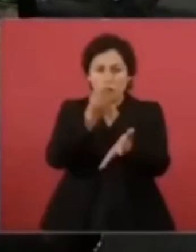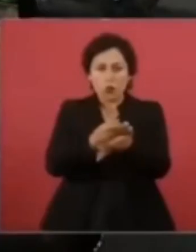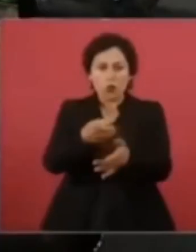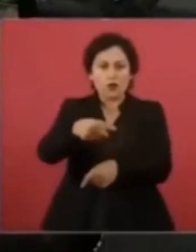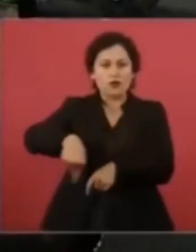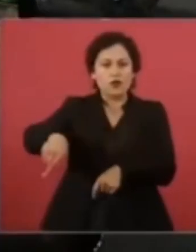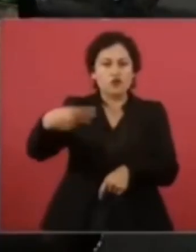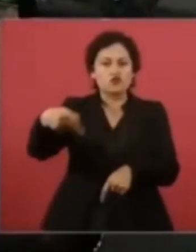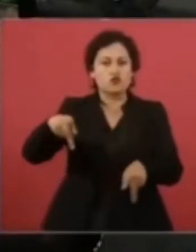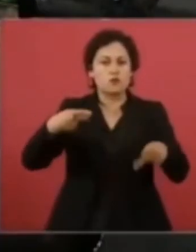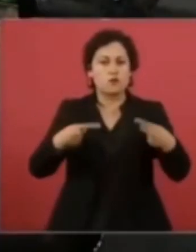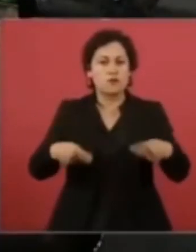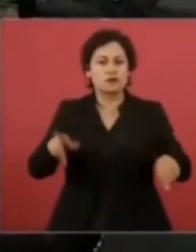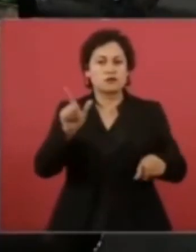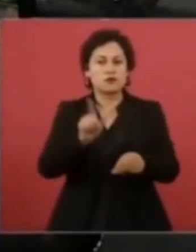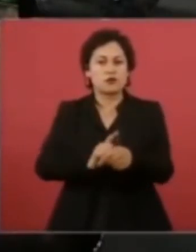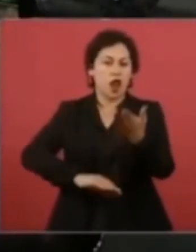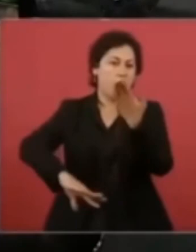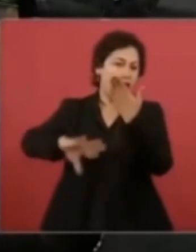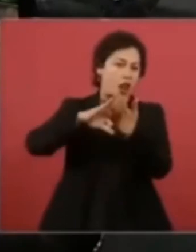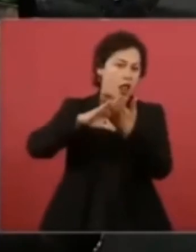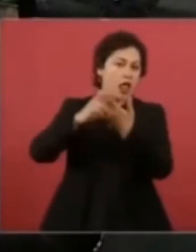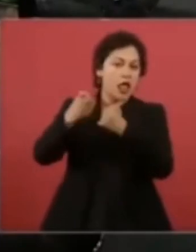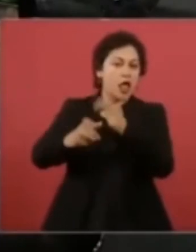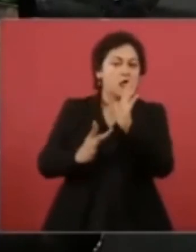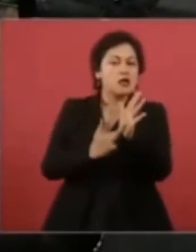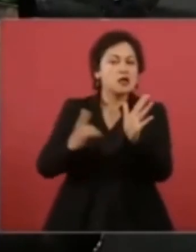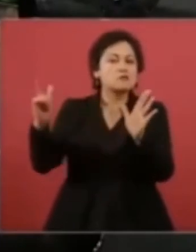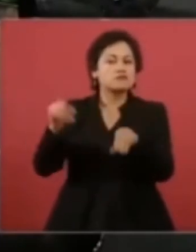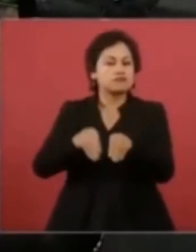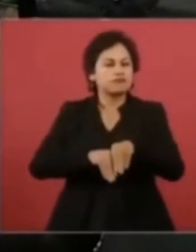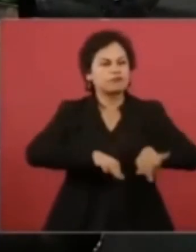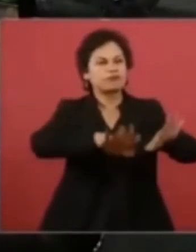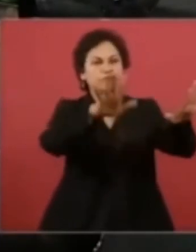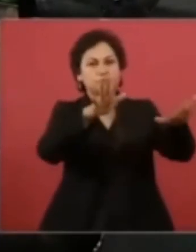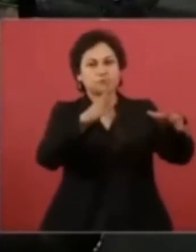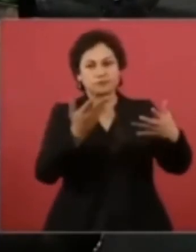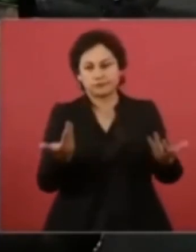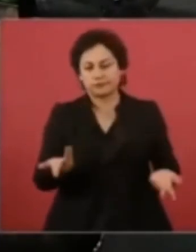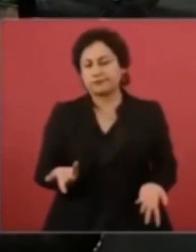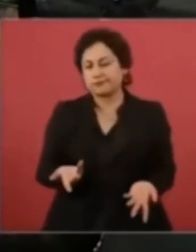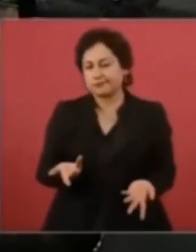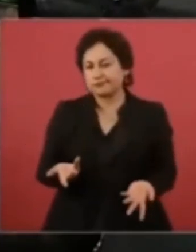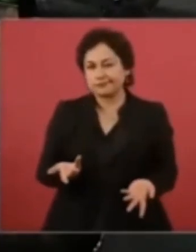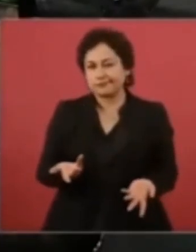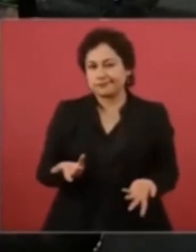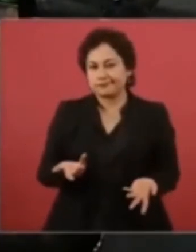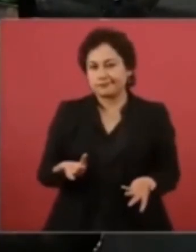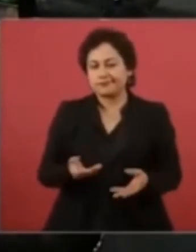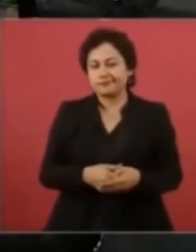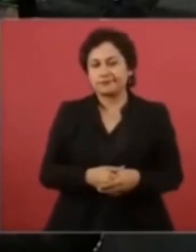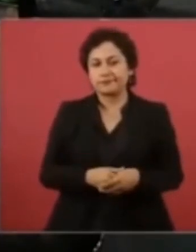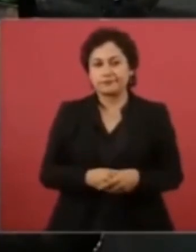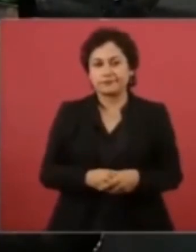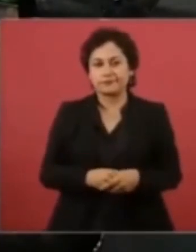escucha. Tampoco hay que pedir